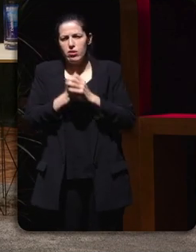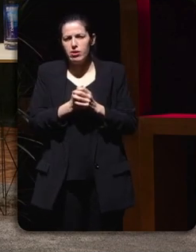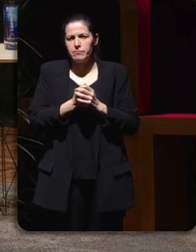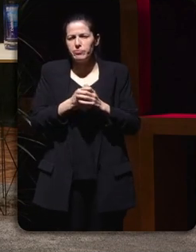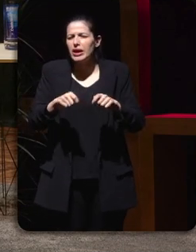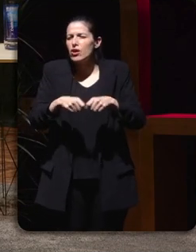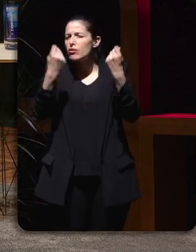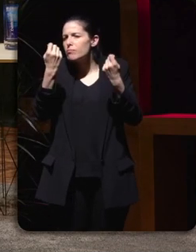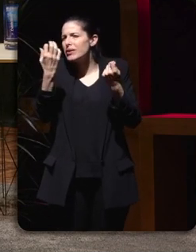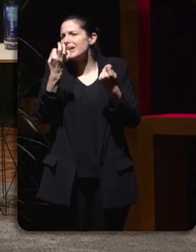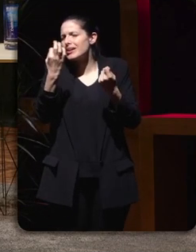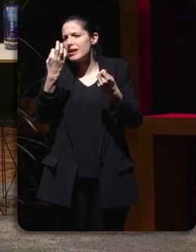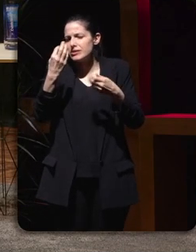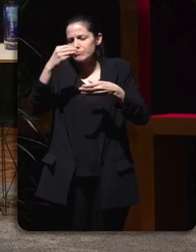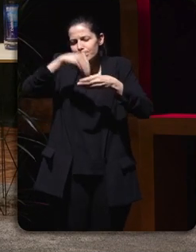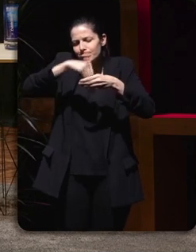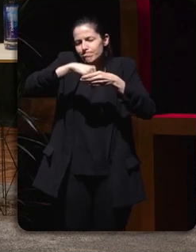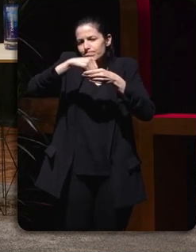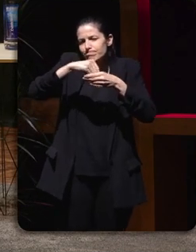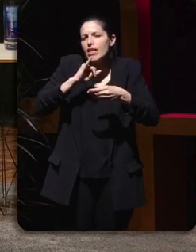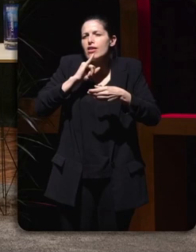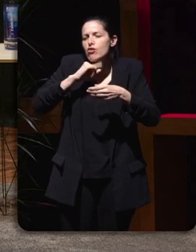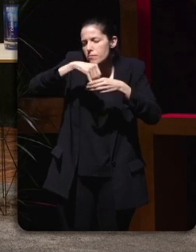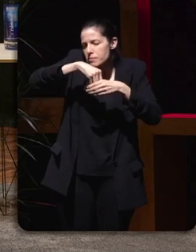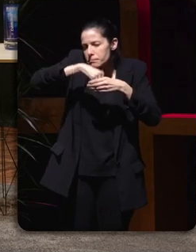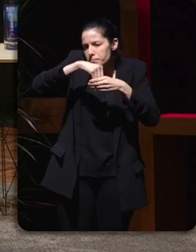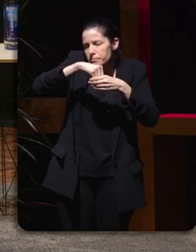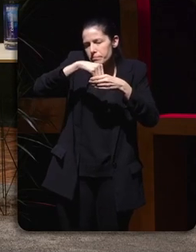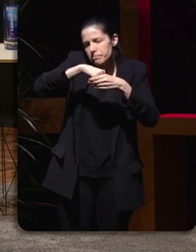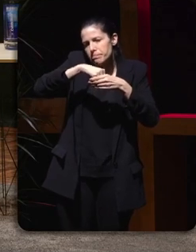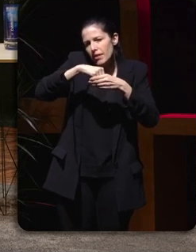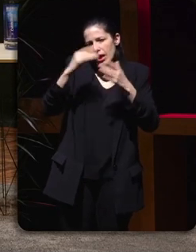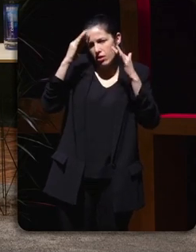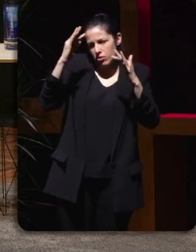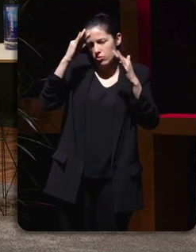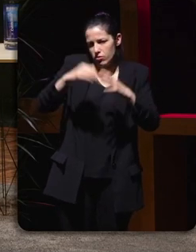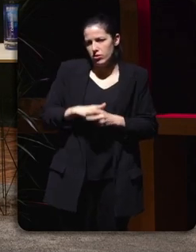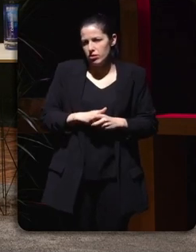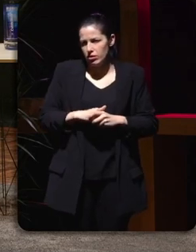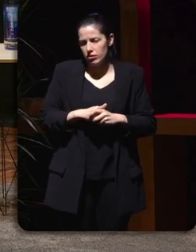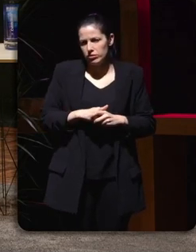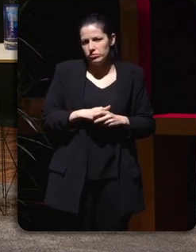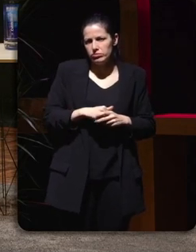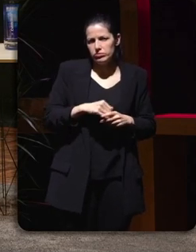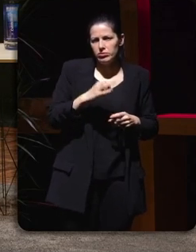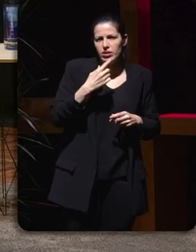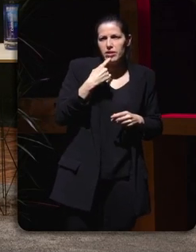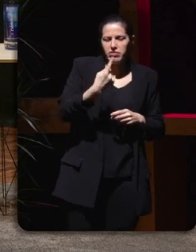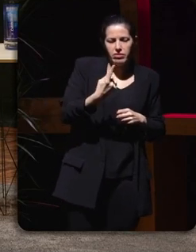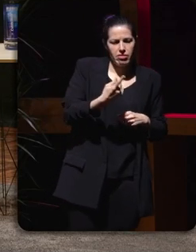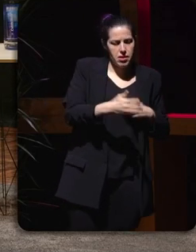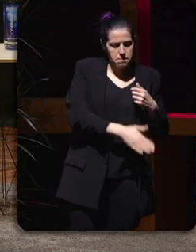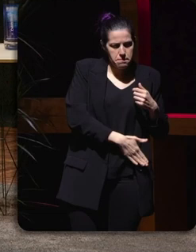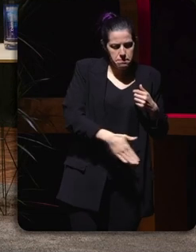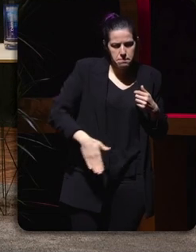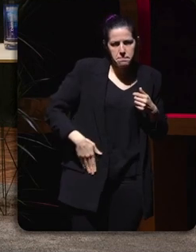ideología que hay detrás de ese idioma y además nos dicen que acabaremos diciendo miembros a los brazos y miembras a las